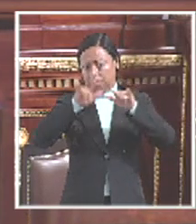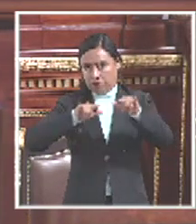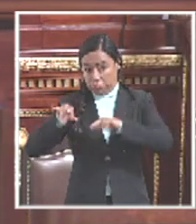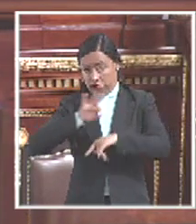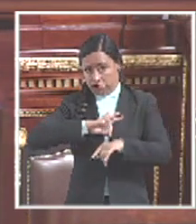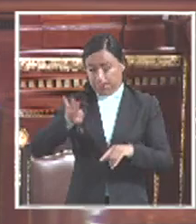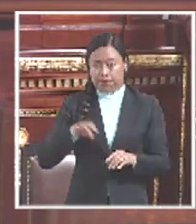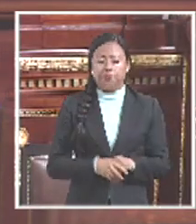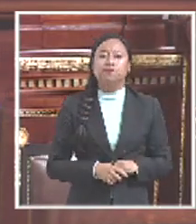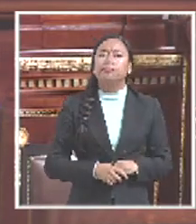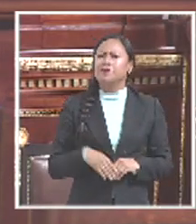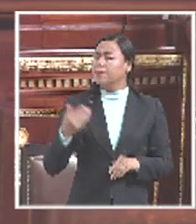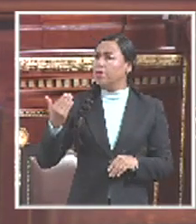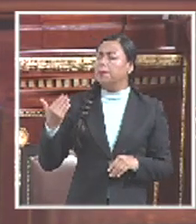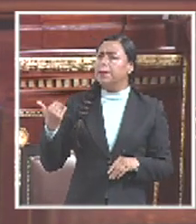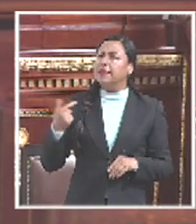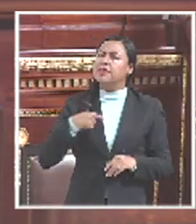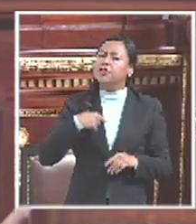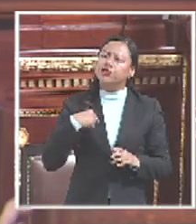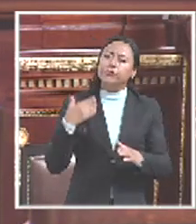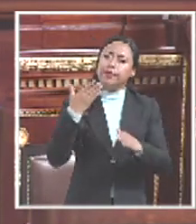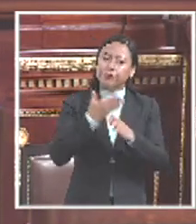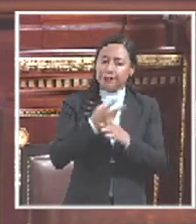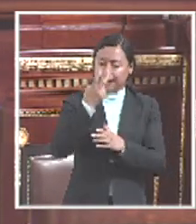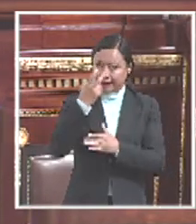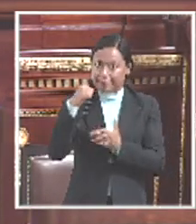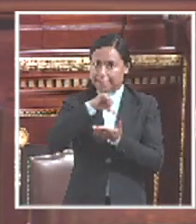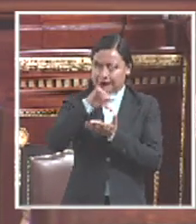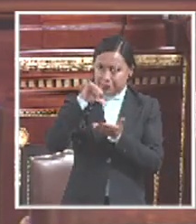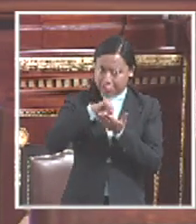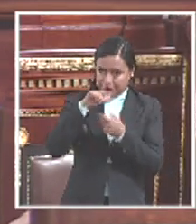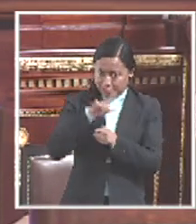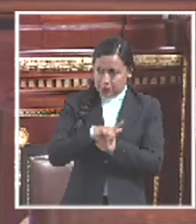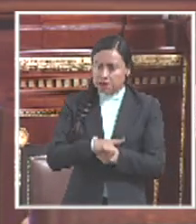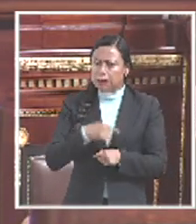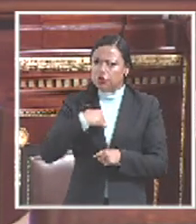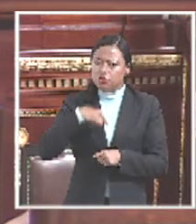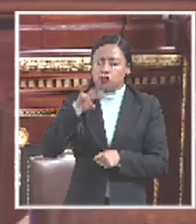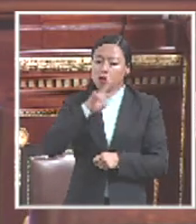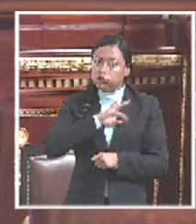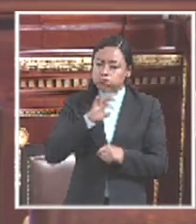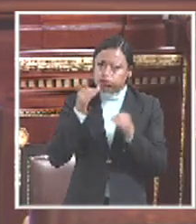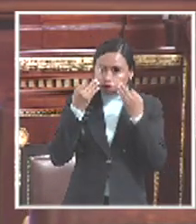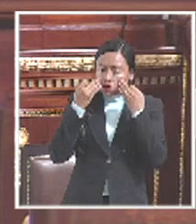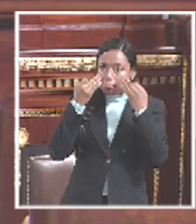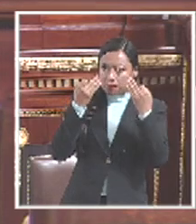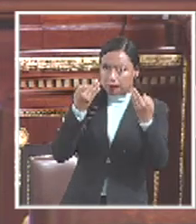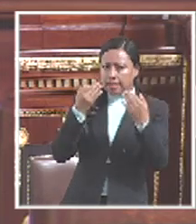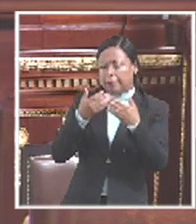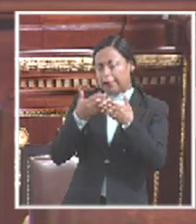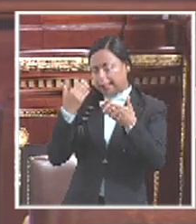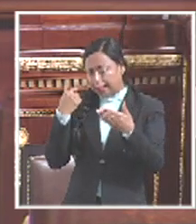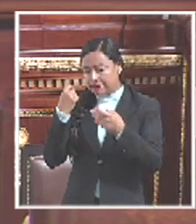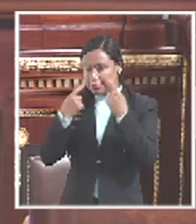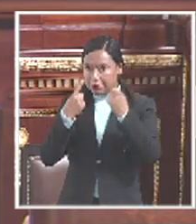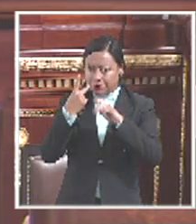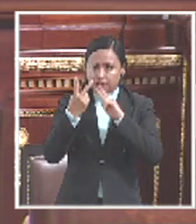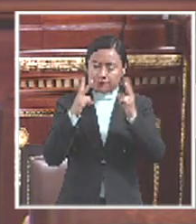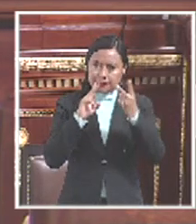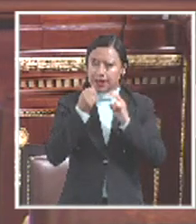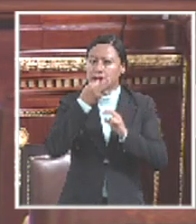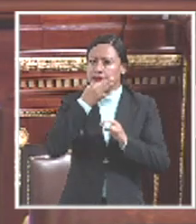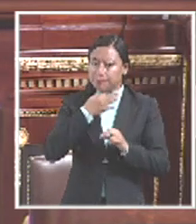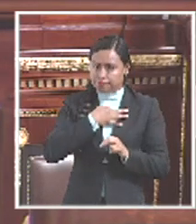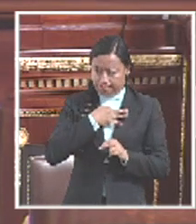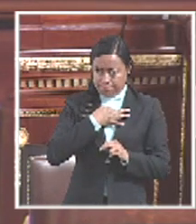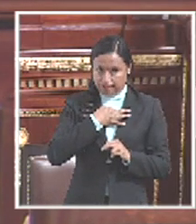días recientes acudí a esta central y pude constatar cosas que ya habían comentado los vecinos,